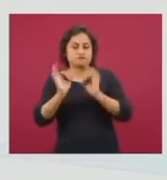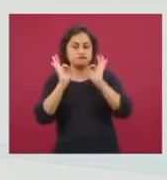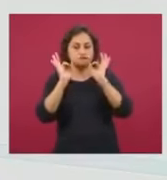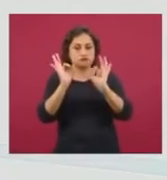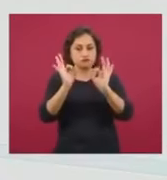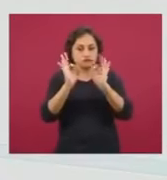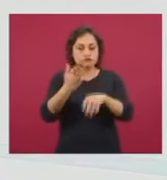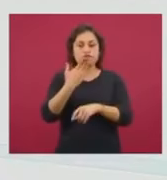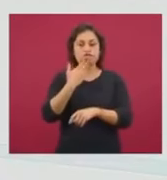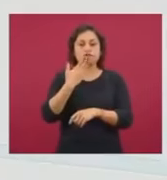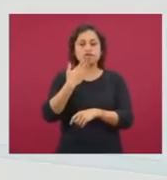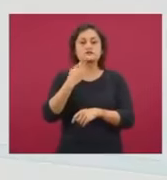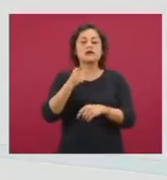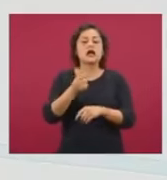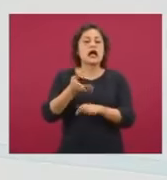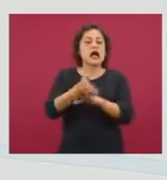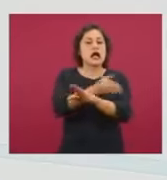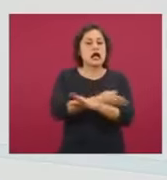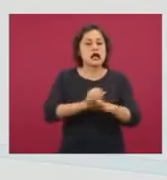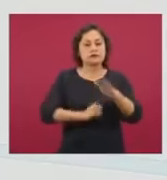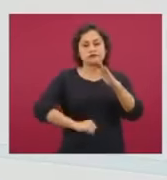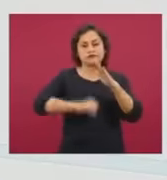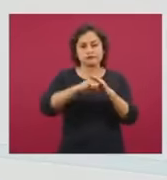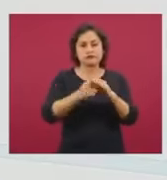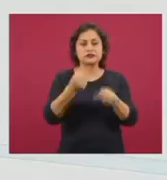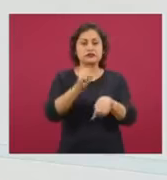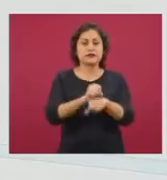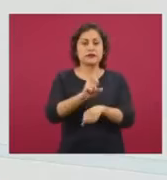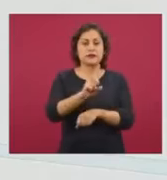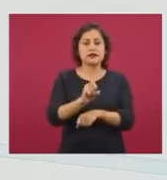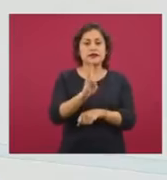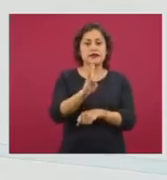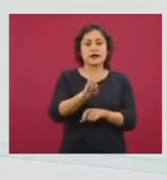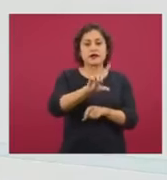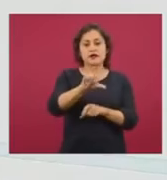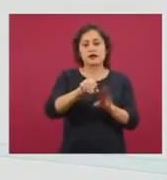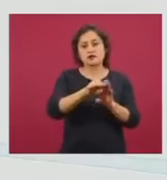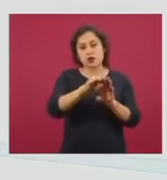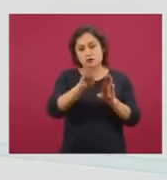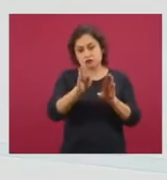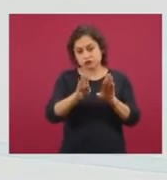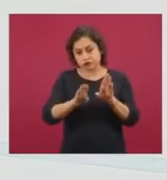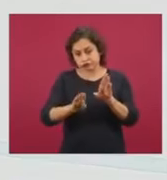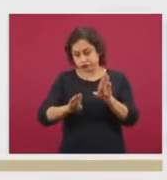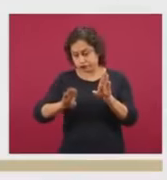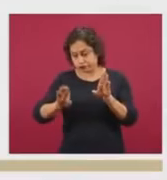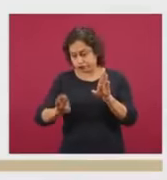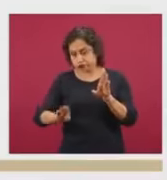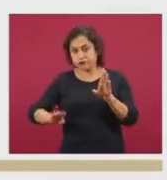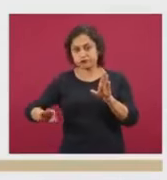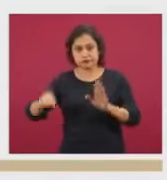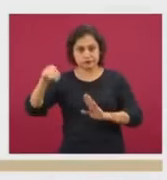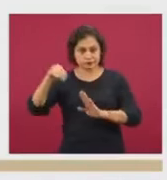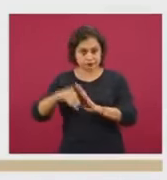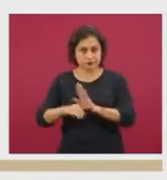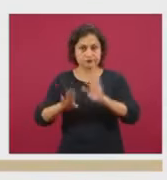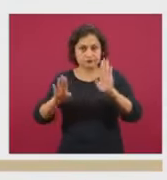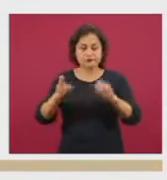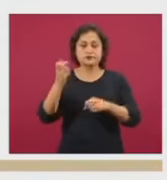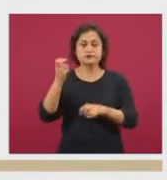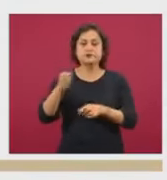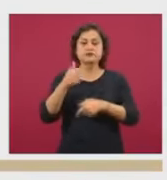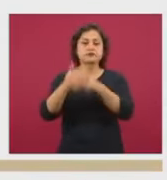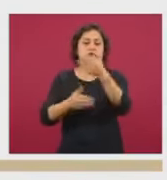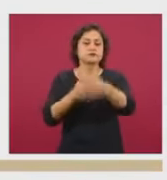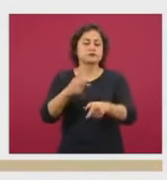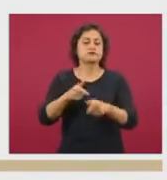de la epidemia, hubo un ascenso hasta la semana 34 y a partir de la semana 34 ha tenido un descenso prácticamente continuo hasta la